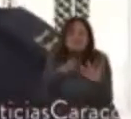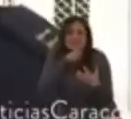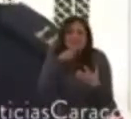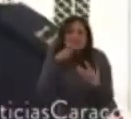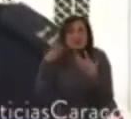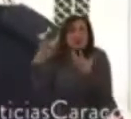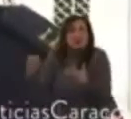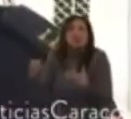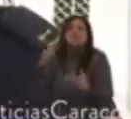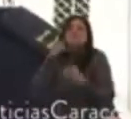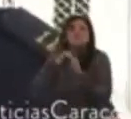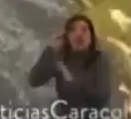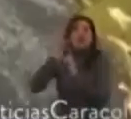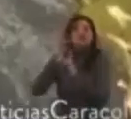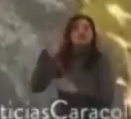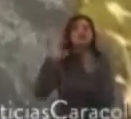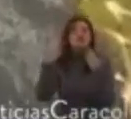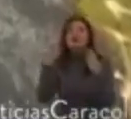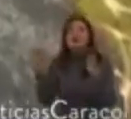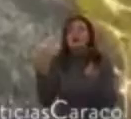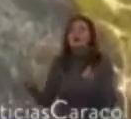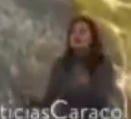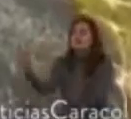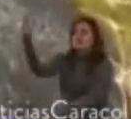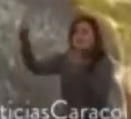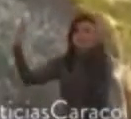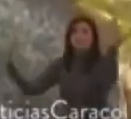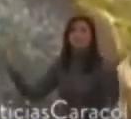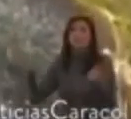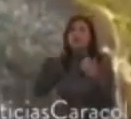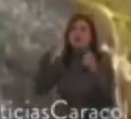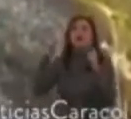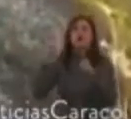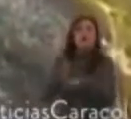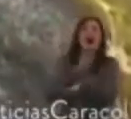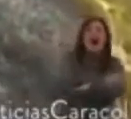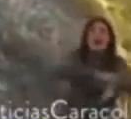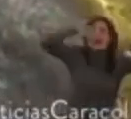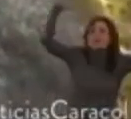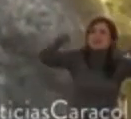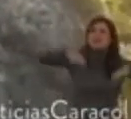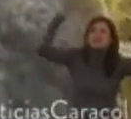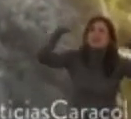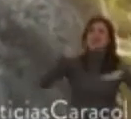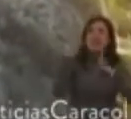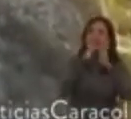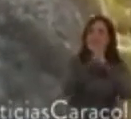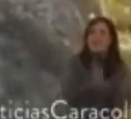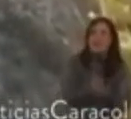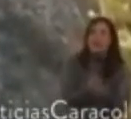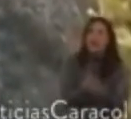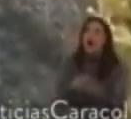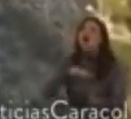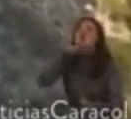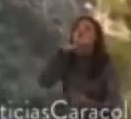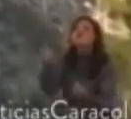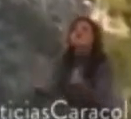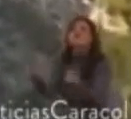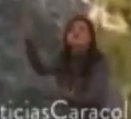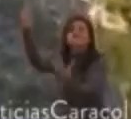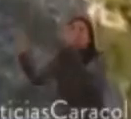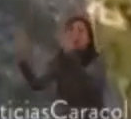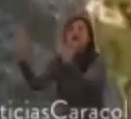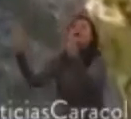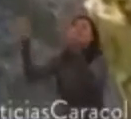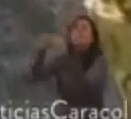altas, tenemos una vegetación abundante que queda de la temporada de lluvias que hubo en diciembre, y esto permite que haya una carga